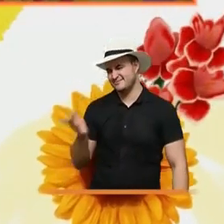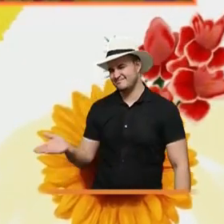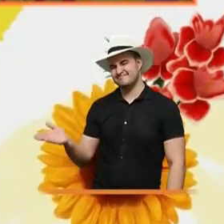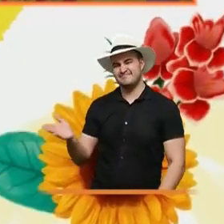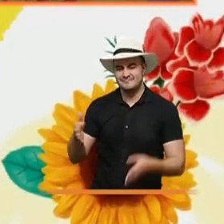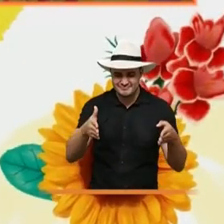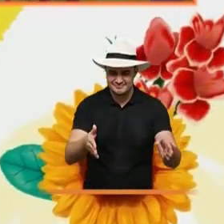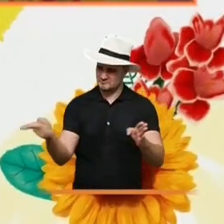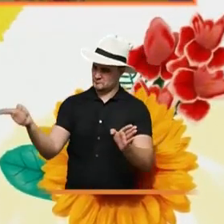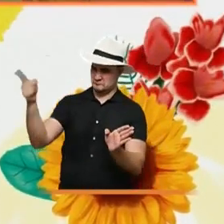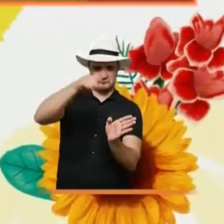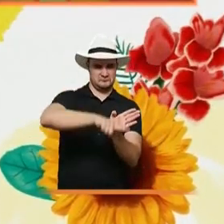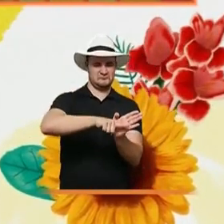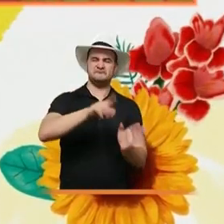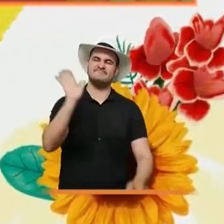s